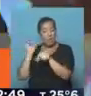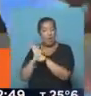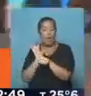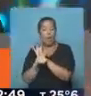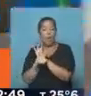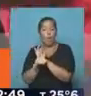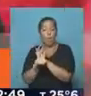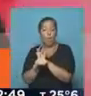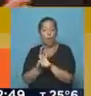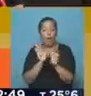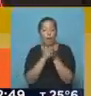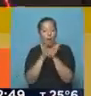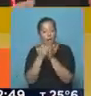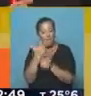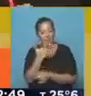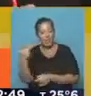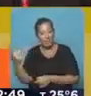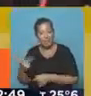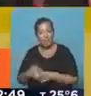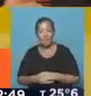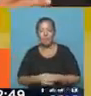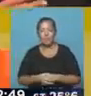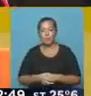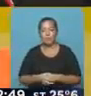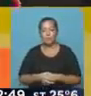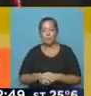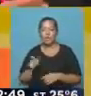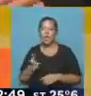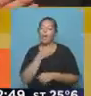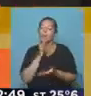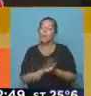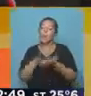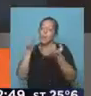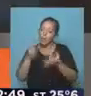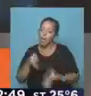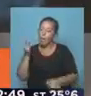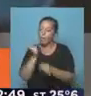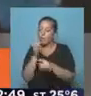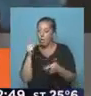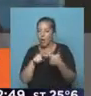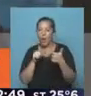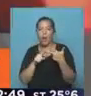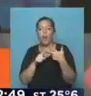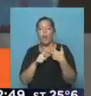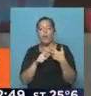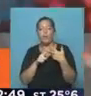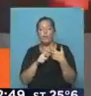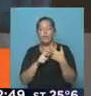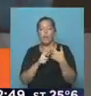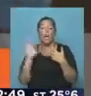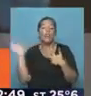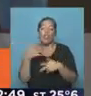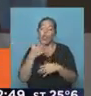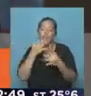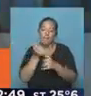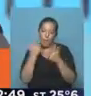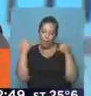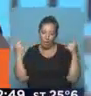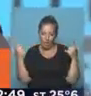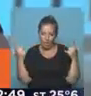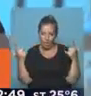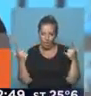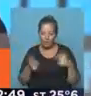tres tomos en las cuales justamente se apelaba a la honestidad al profesionalismo a todo lo que no hicieron o lo que